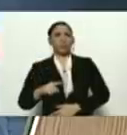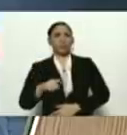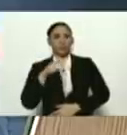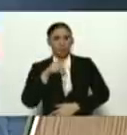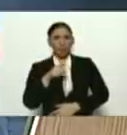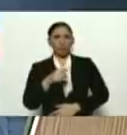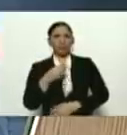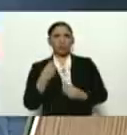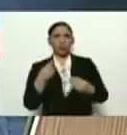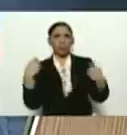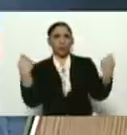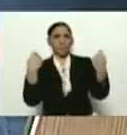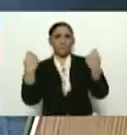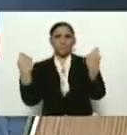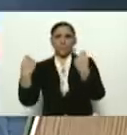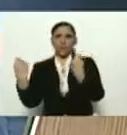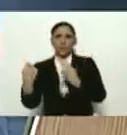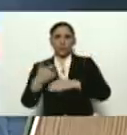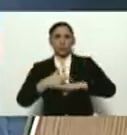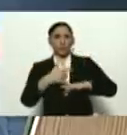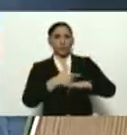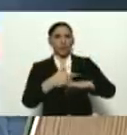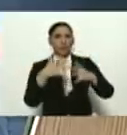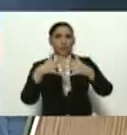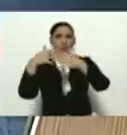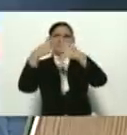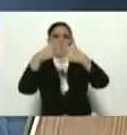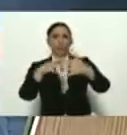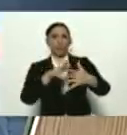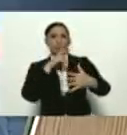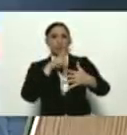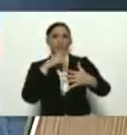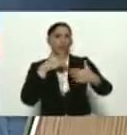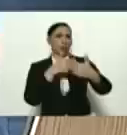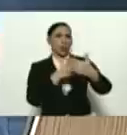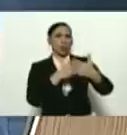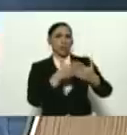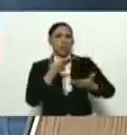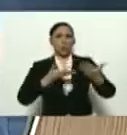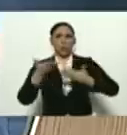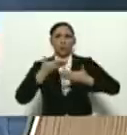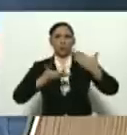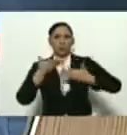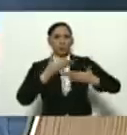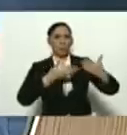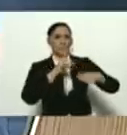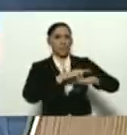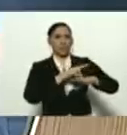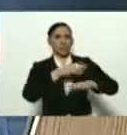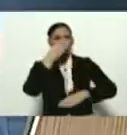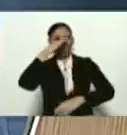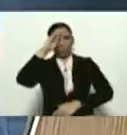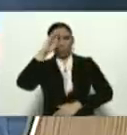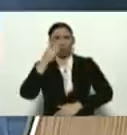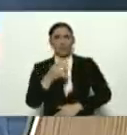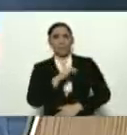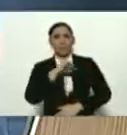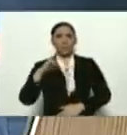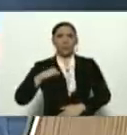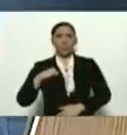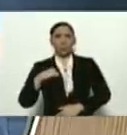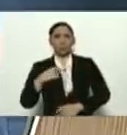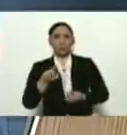mendaz campaña del gobierno de los Estados Unidos contra la colaboración médica cubana, que privó de servicios de